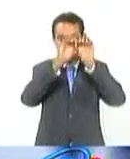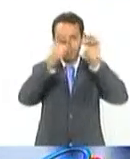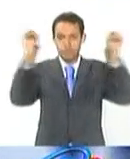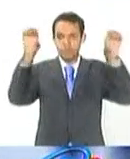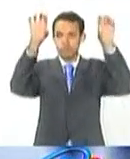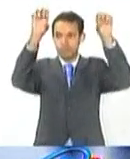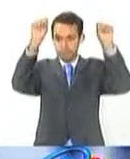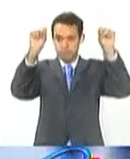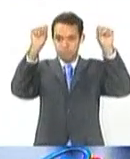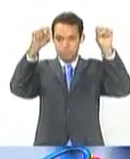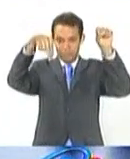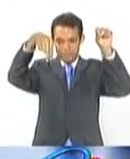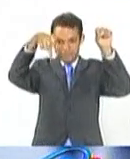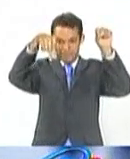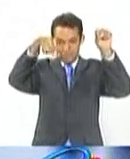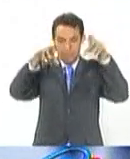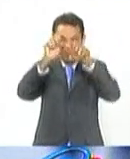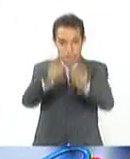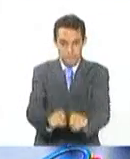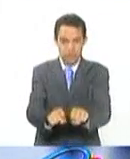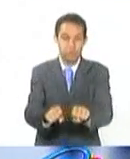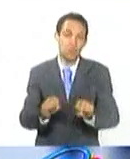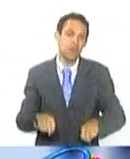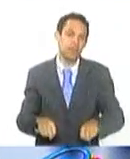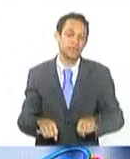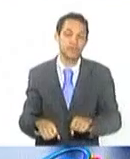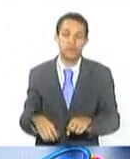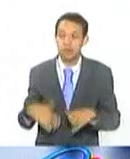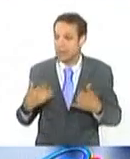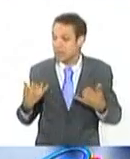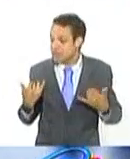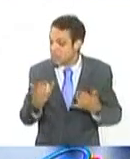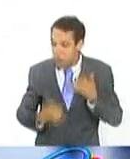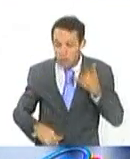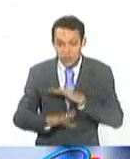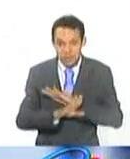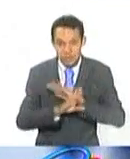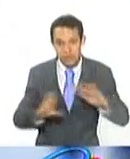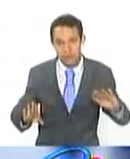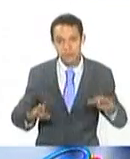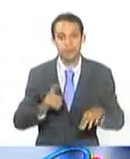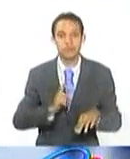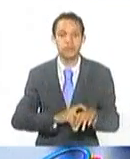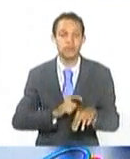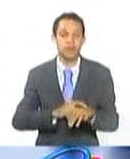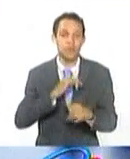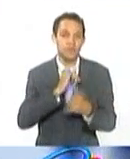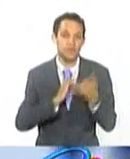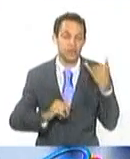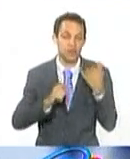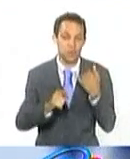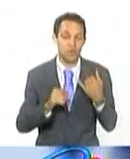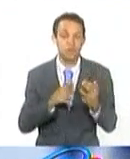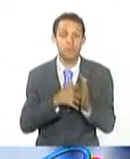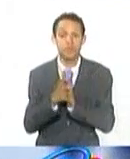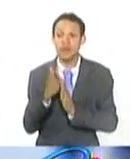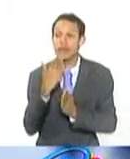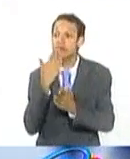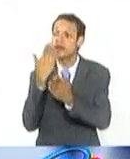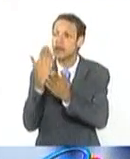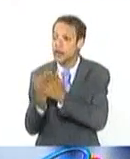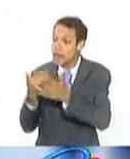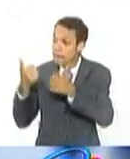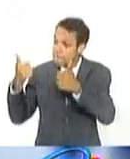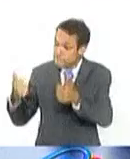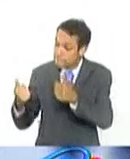puedan y mejora el dolor de la cintura bueno con esta última recomendación llegamos al final del programa conexión vital médico que disfrute